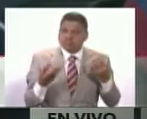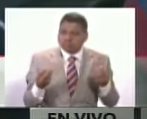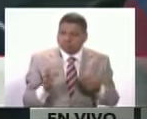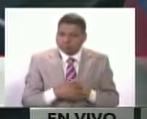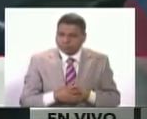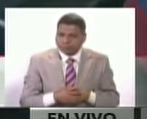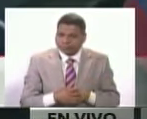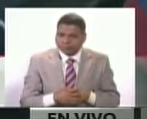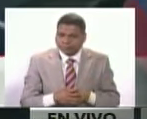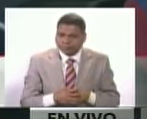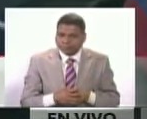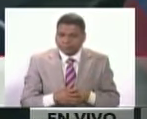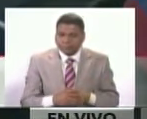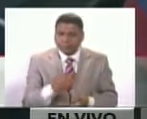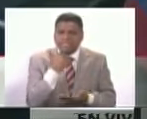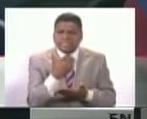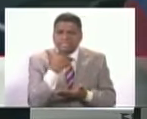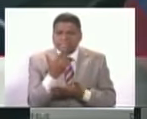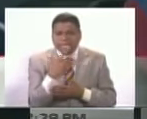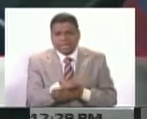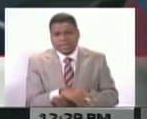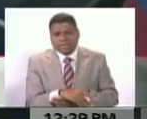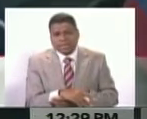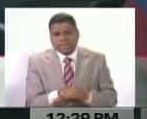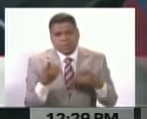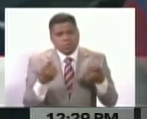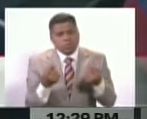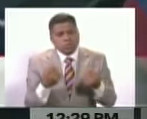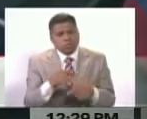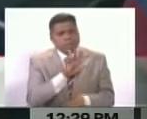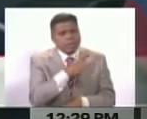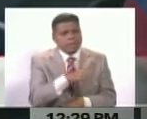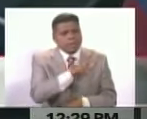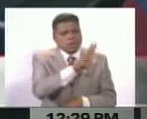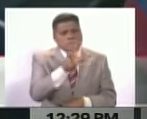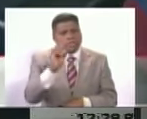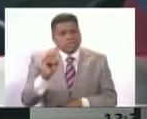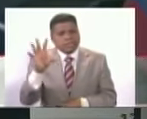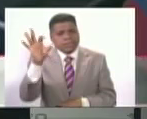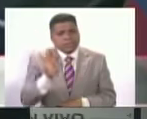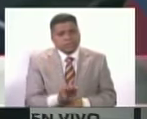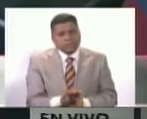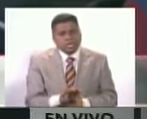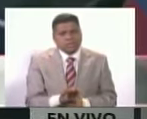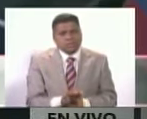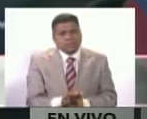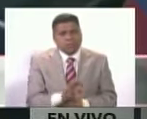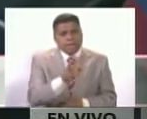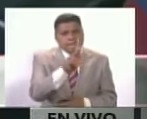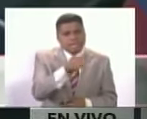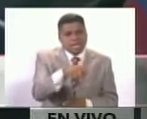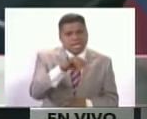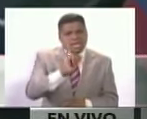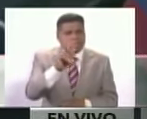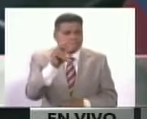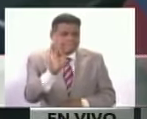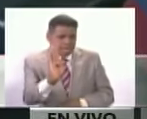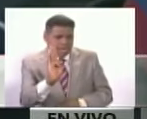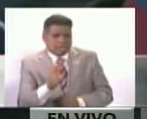Calculamos que un monto equivalente a cerca del 30% de nuestro PIB, es decir, la tercera parte de nuestra economía,